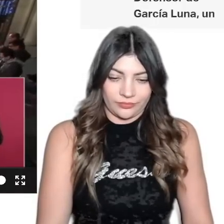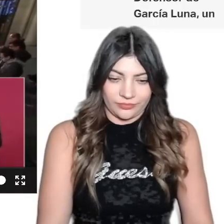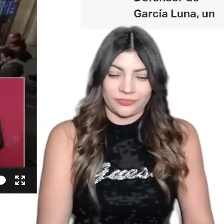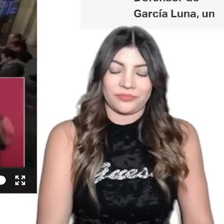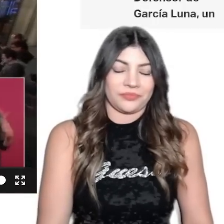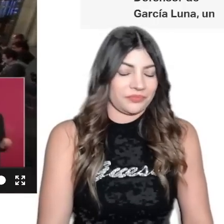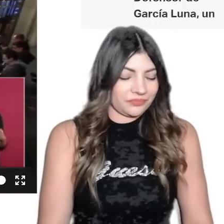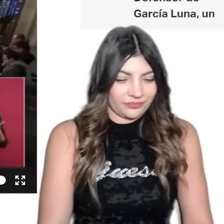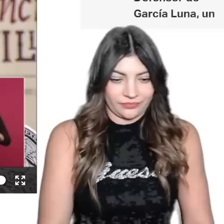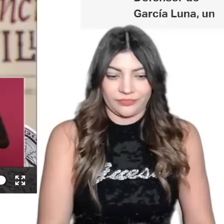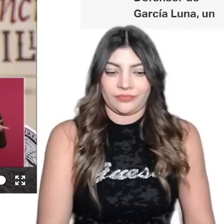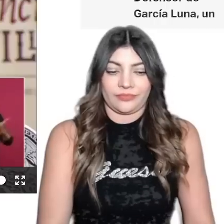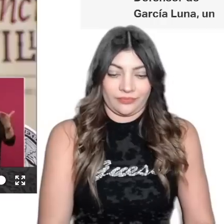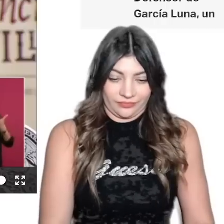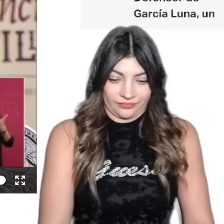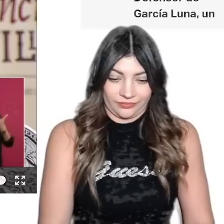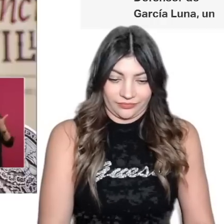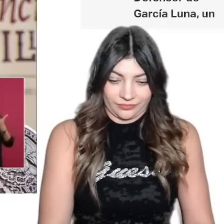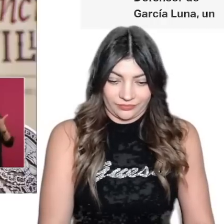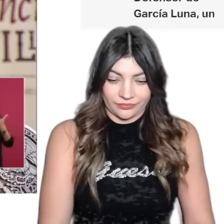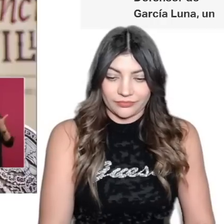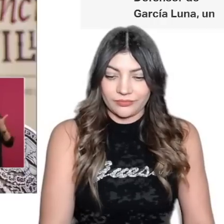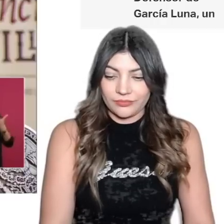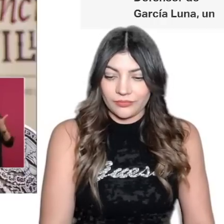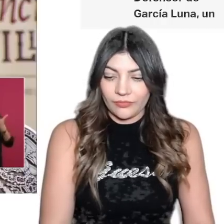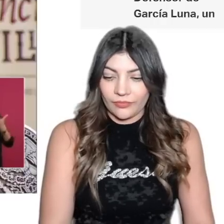financiera, de cuello blanco.